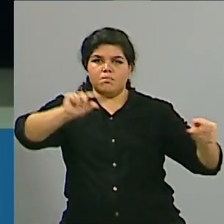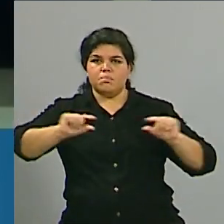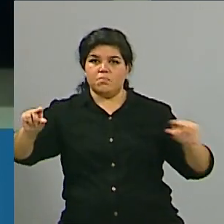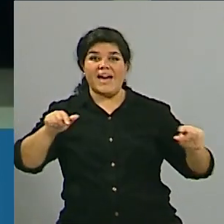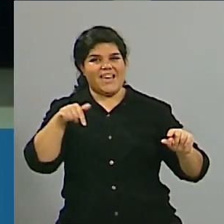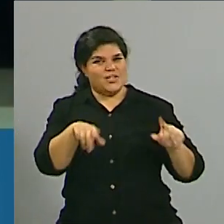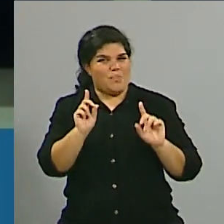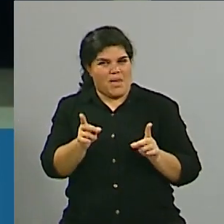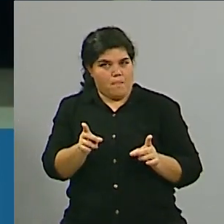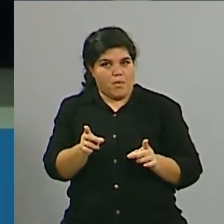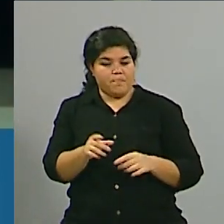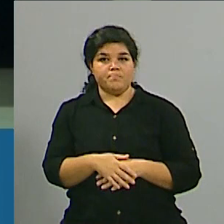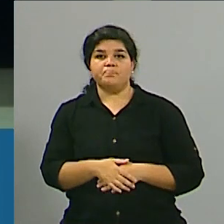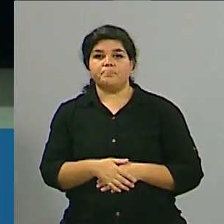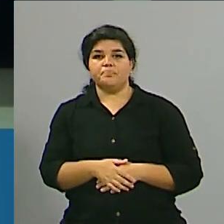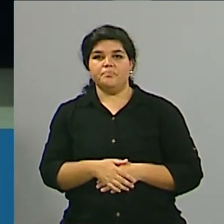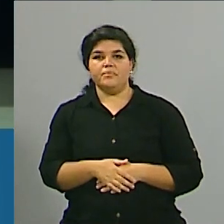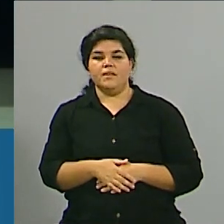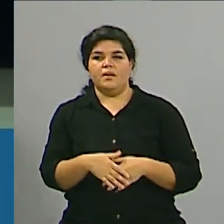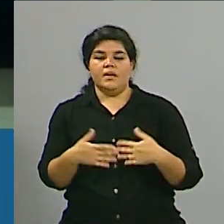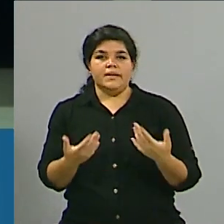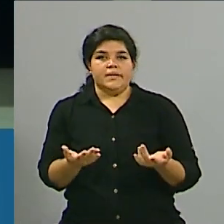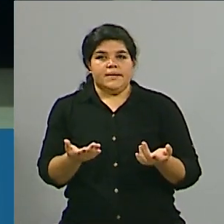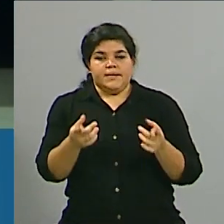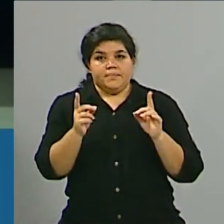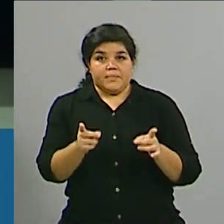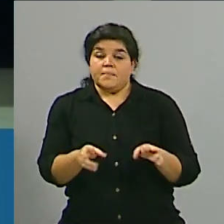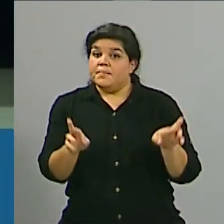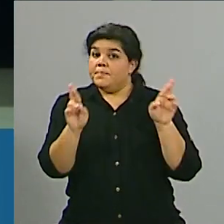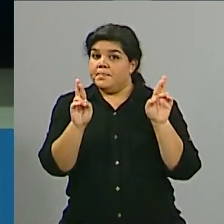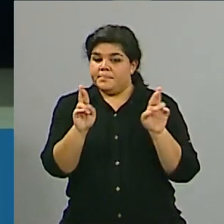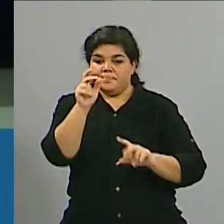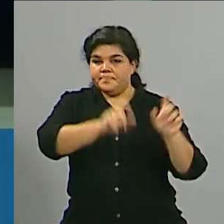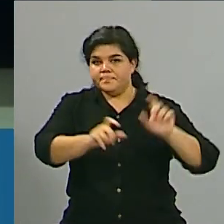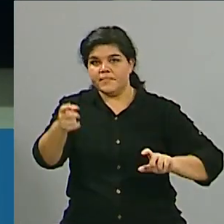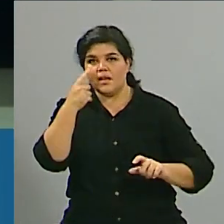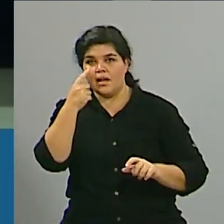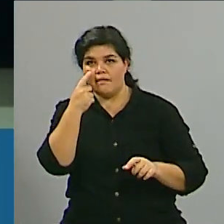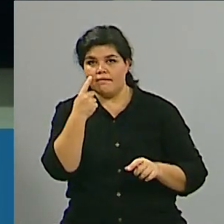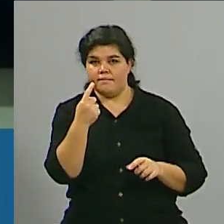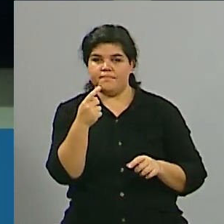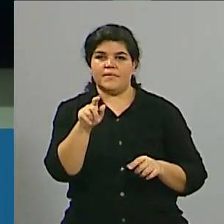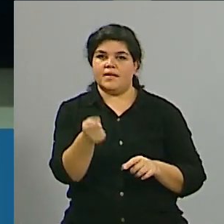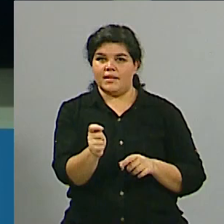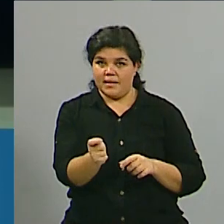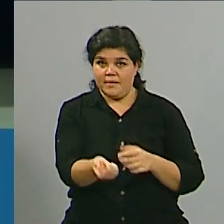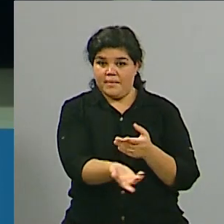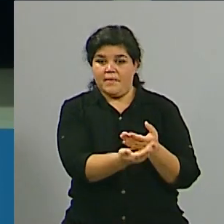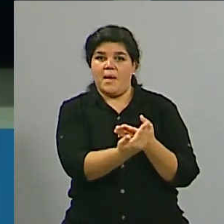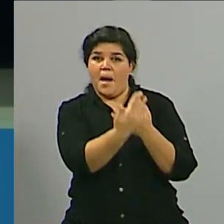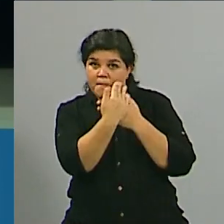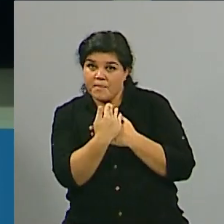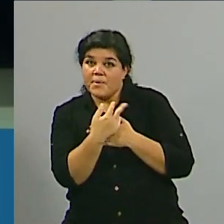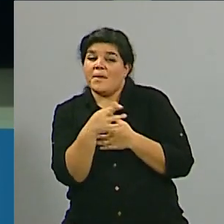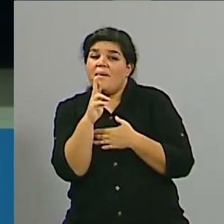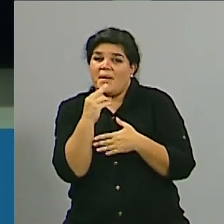otras entrevistas, si tengo la oportunidad y la gente de Lavalle me apoya para ser intendente, lo primero es tener la camiseta del lavallino puesto, más allá que el gobierno de la